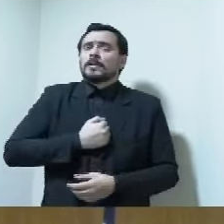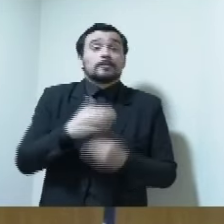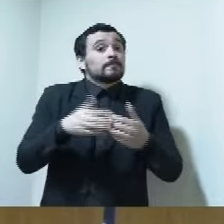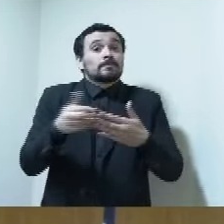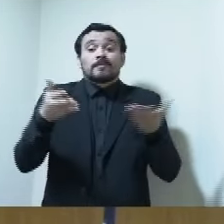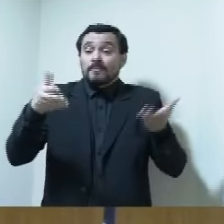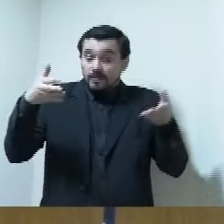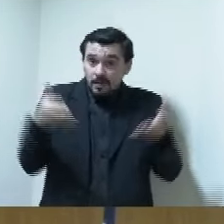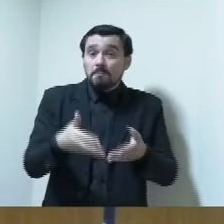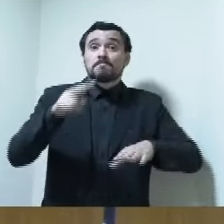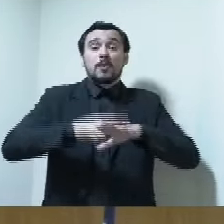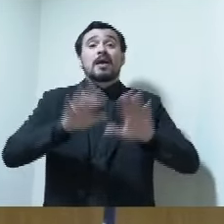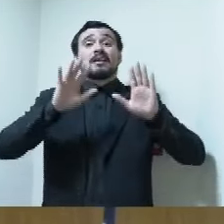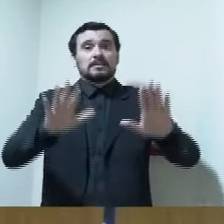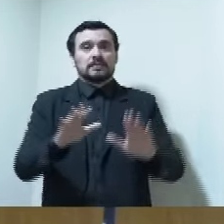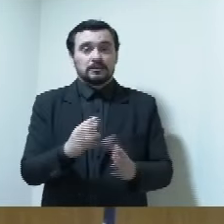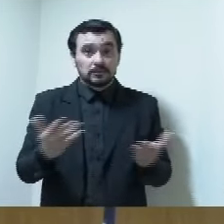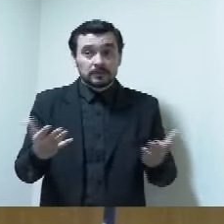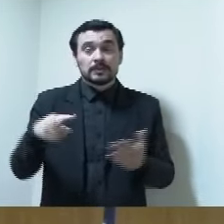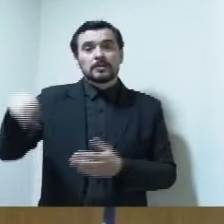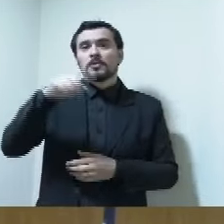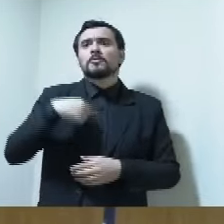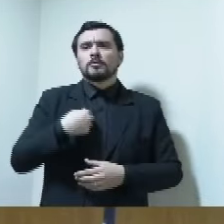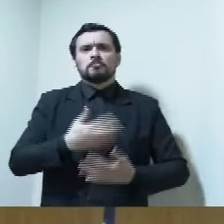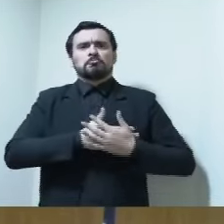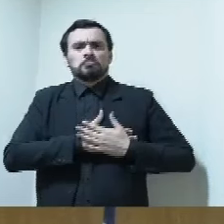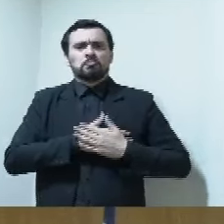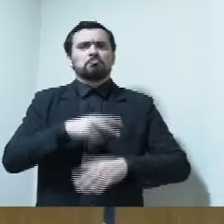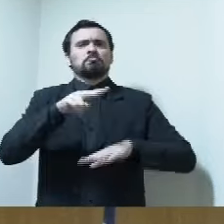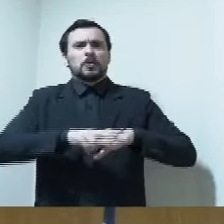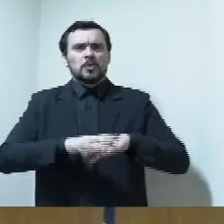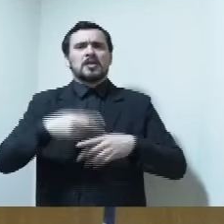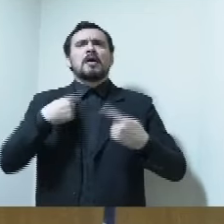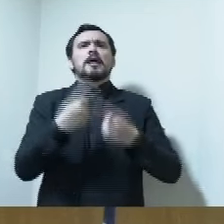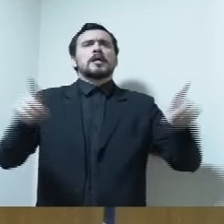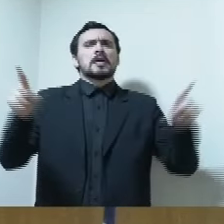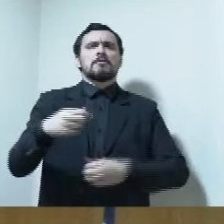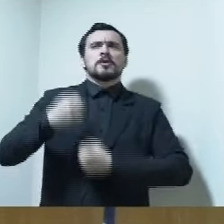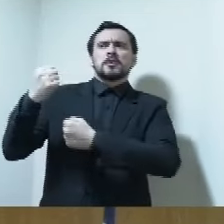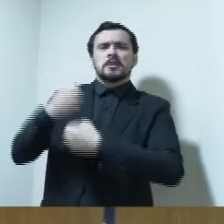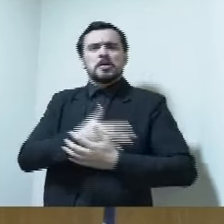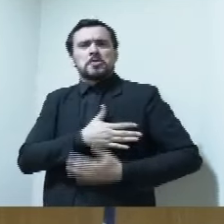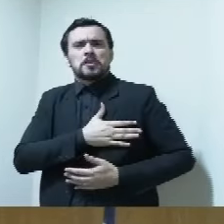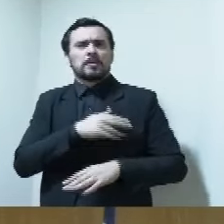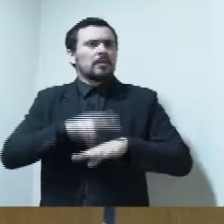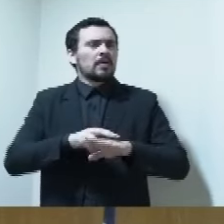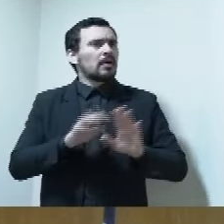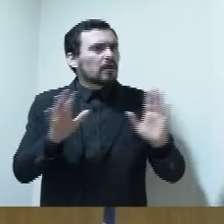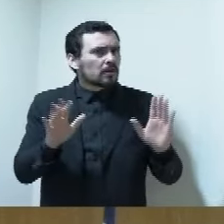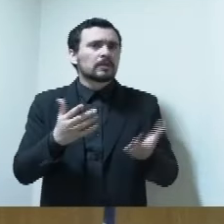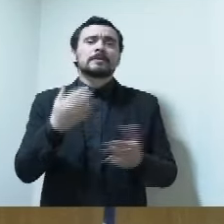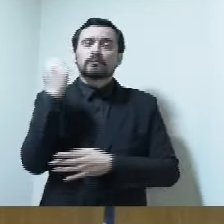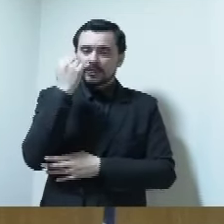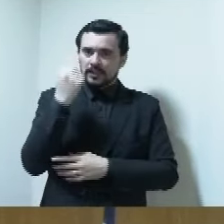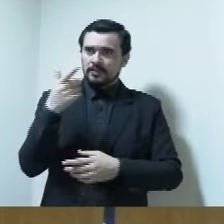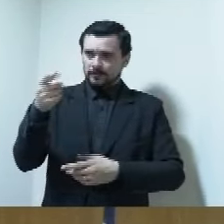país que encontramos. El patriotismo no es solo portar la bandera y cantar el himno. El amor al país se demuestra peleando por